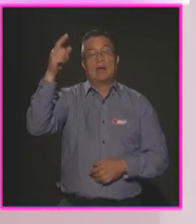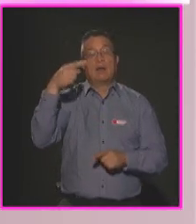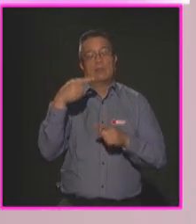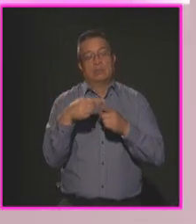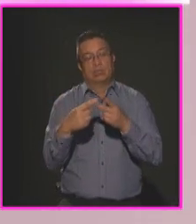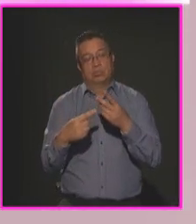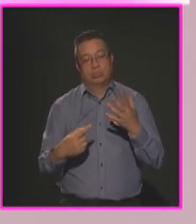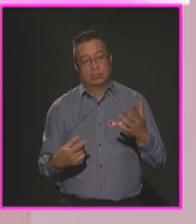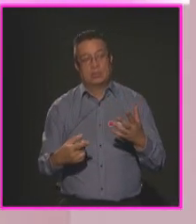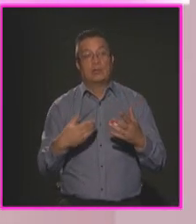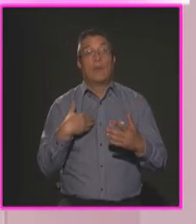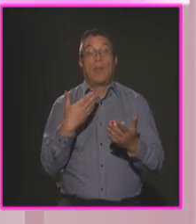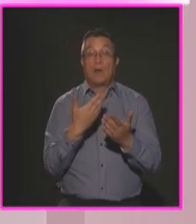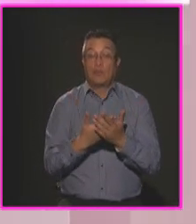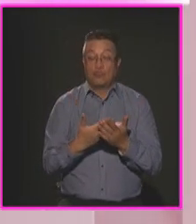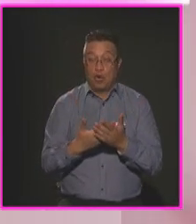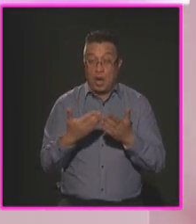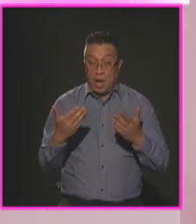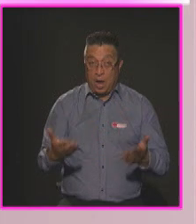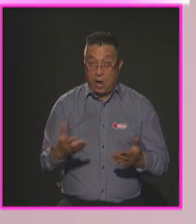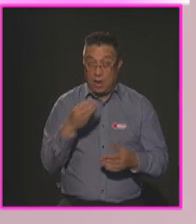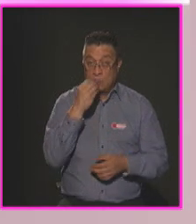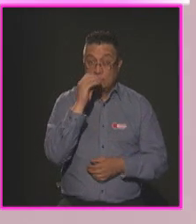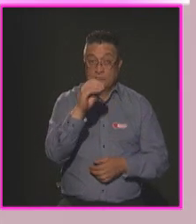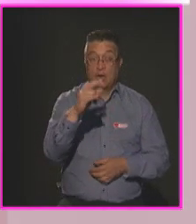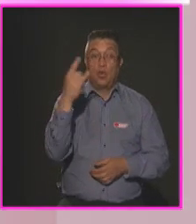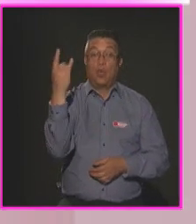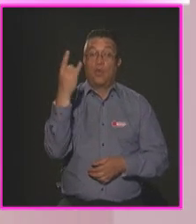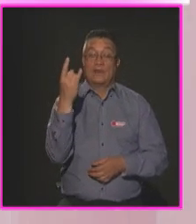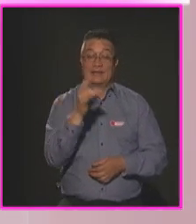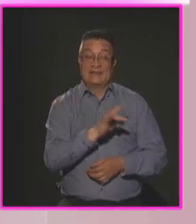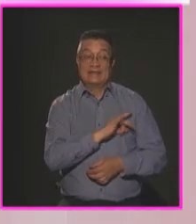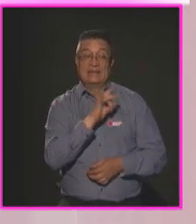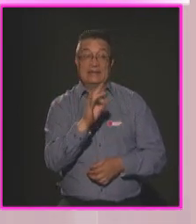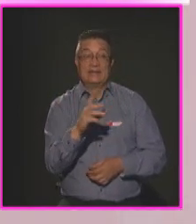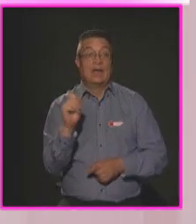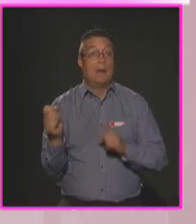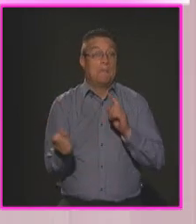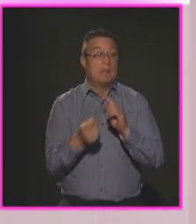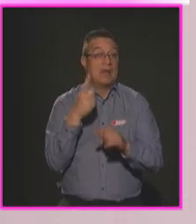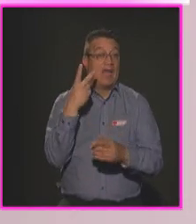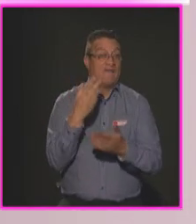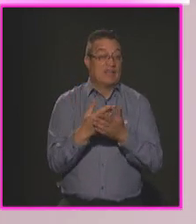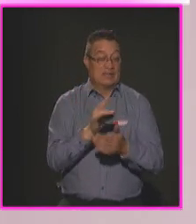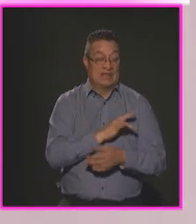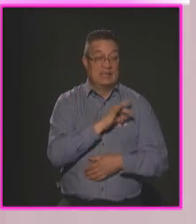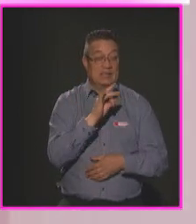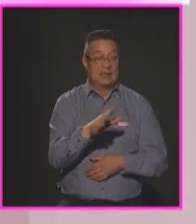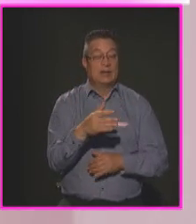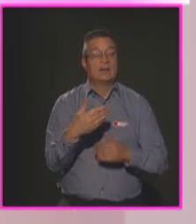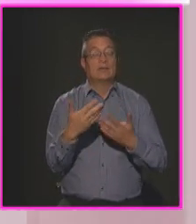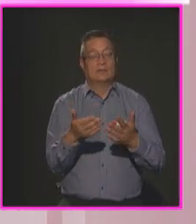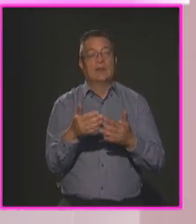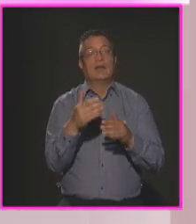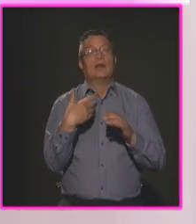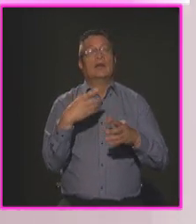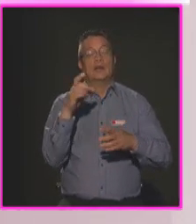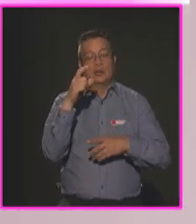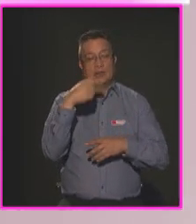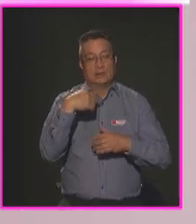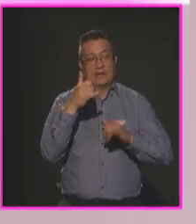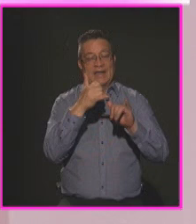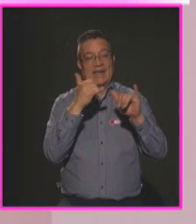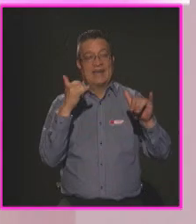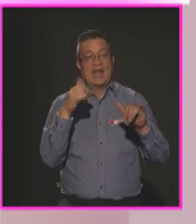cosas. Aprovecho el dato para decir que la Universidad de Chile por primera vez en Chile se está ofreciendo la carrera de Ingeniería en Recursos Hídricos